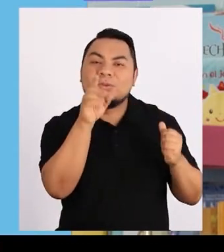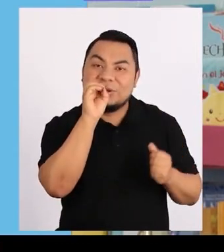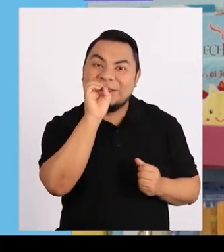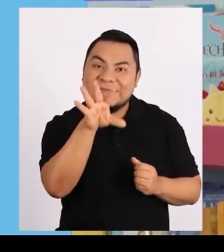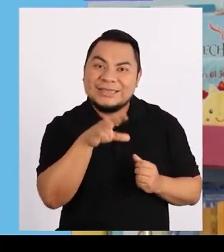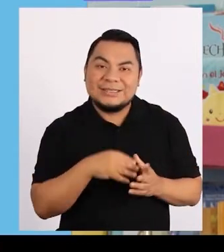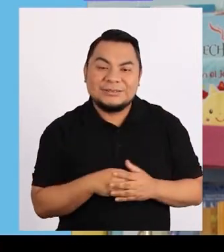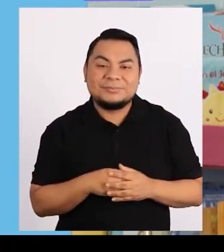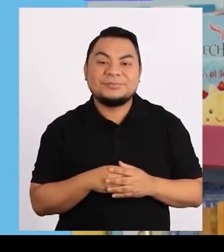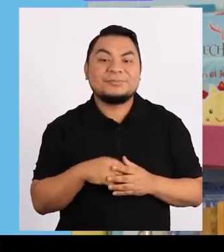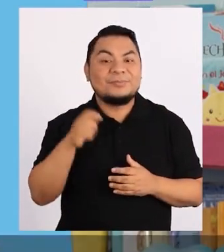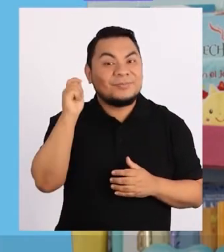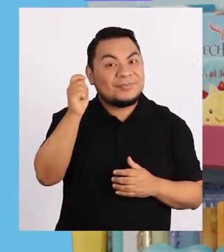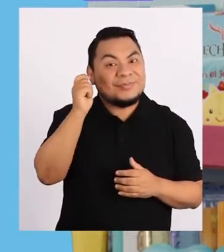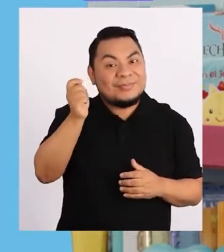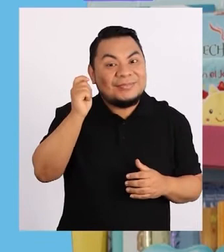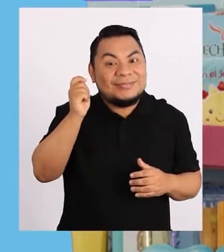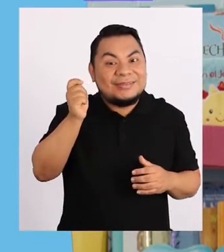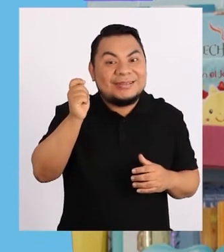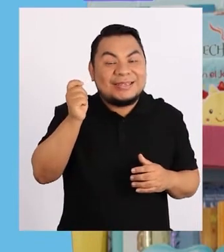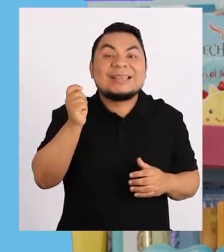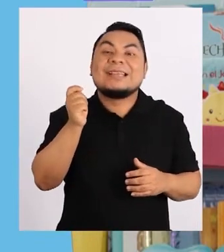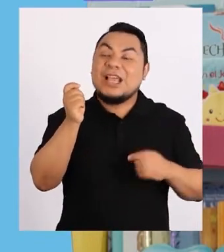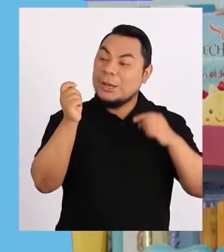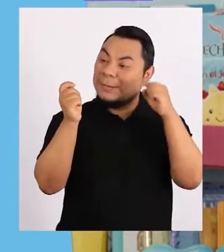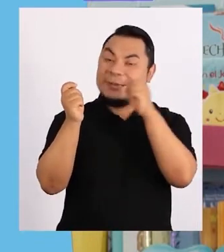tierna, díganle.